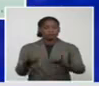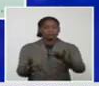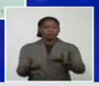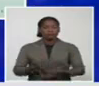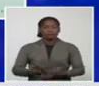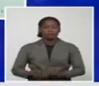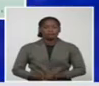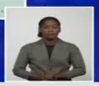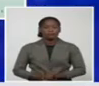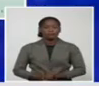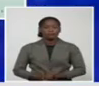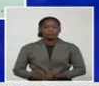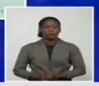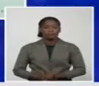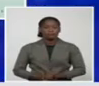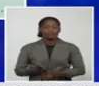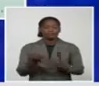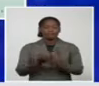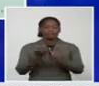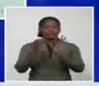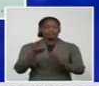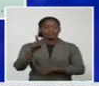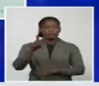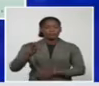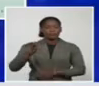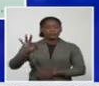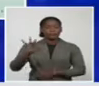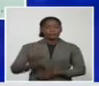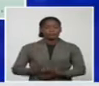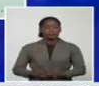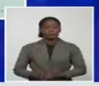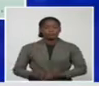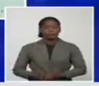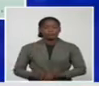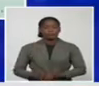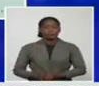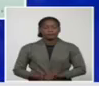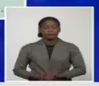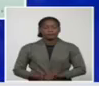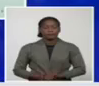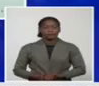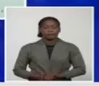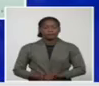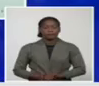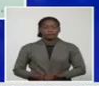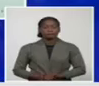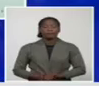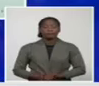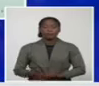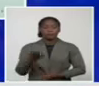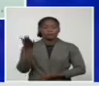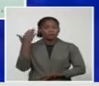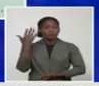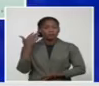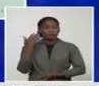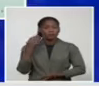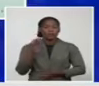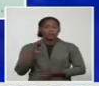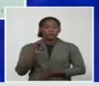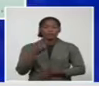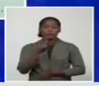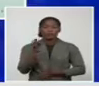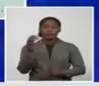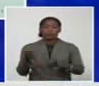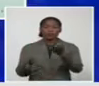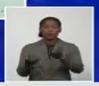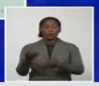confirma 18 casos autóctonos. Para Cienfuegos, que había tenido cifras muy bajas